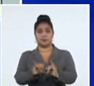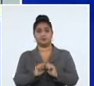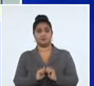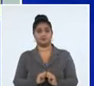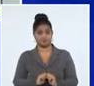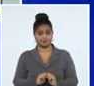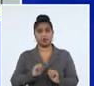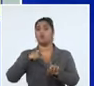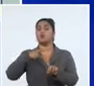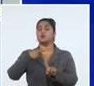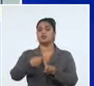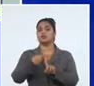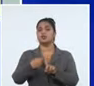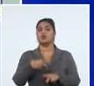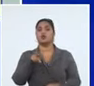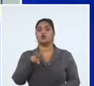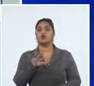de